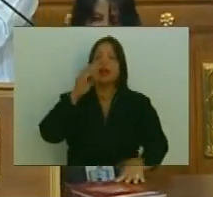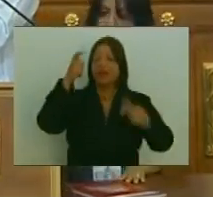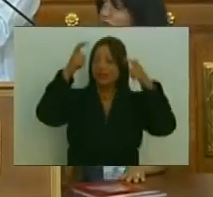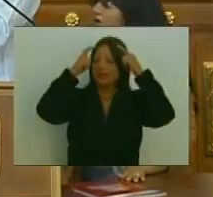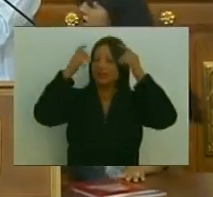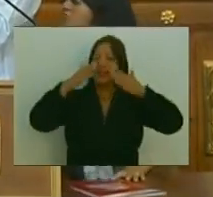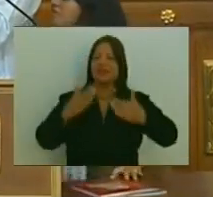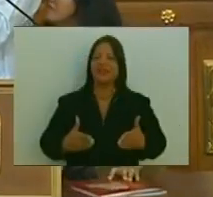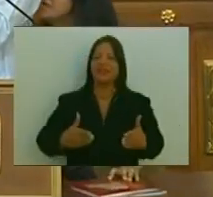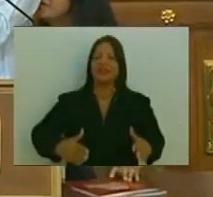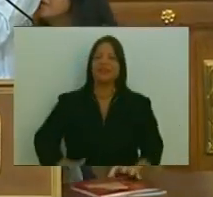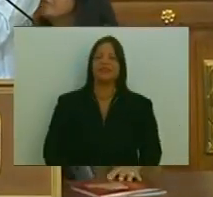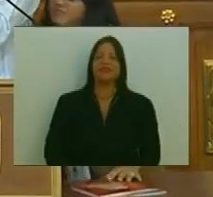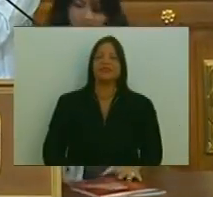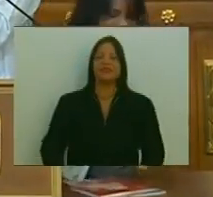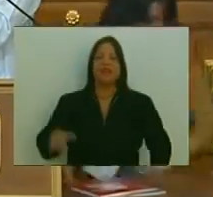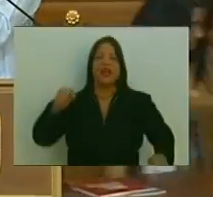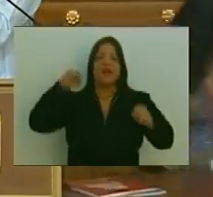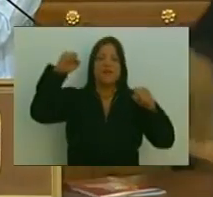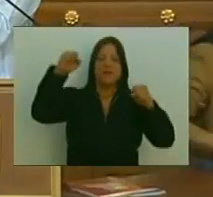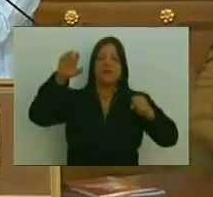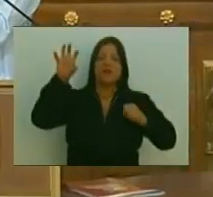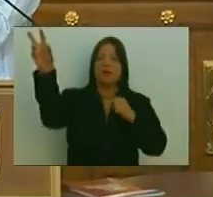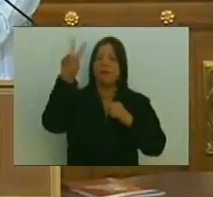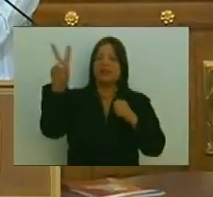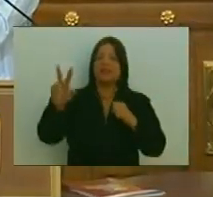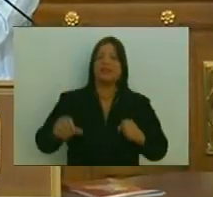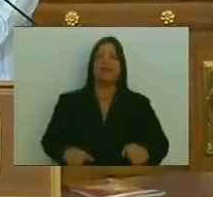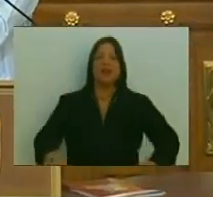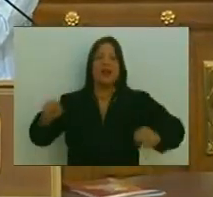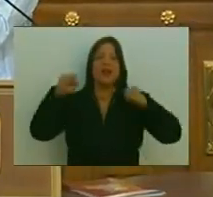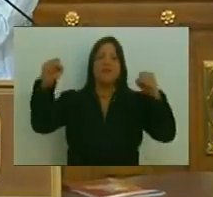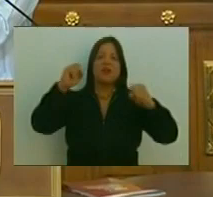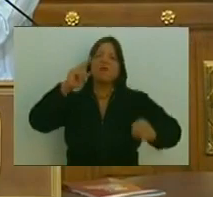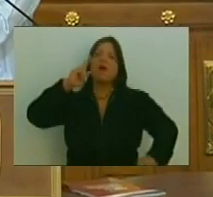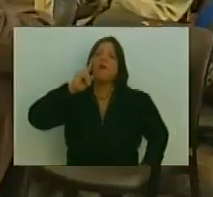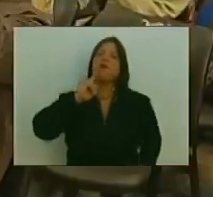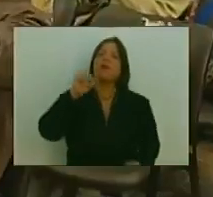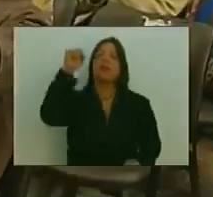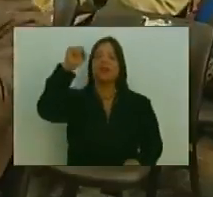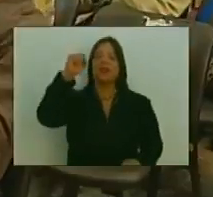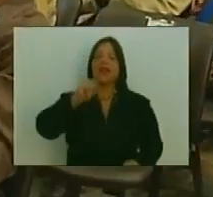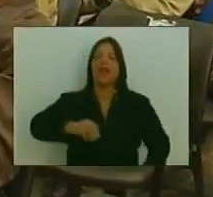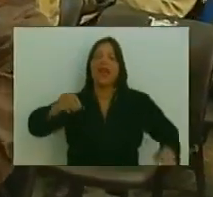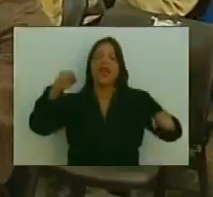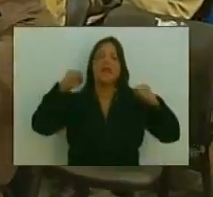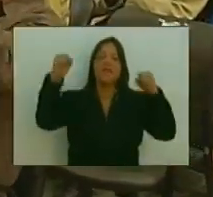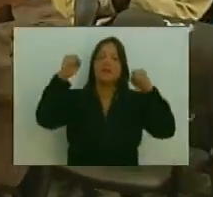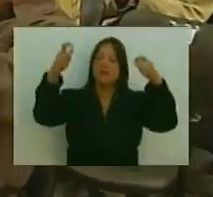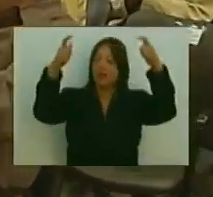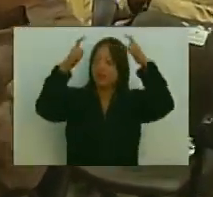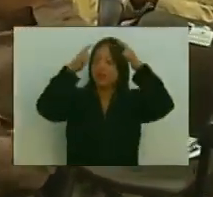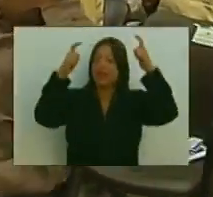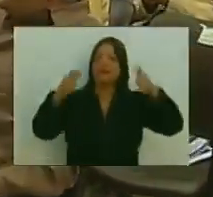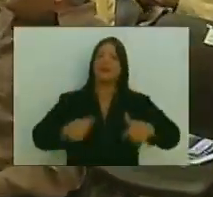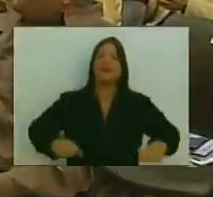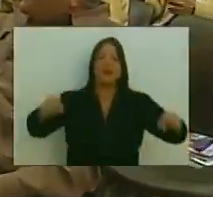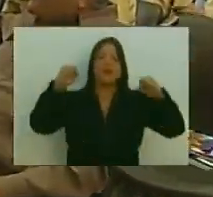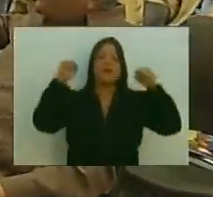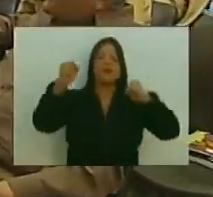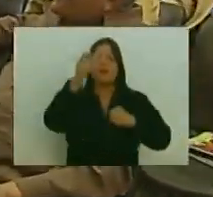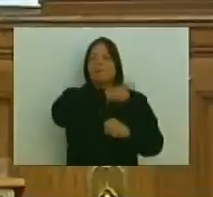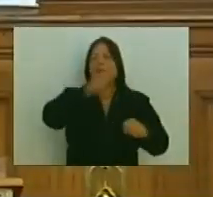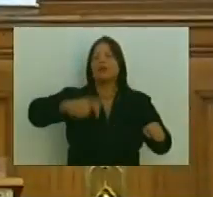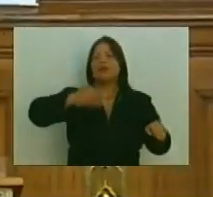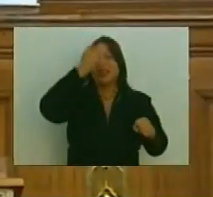¿no? ¡Que viva la patria! ¡Viva! ¡Que viva Bolívar! ¡Viva! ¡Que viva Chávez! ¡Viva! ¡Que vivan las